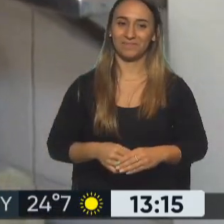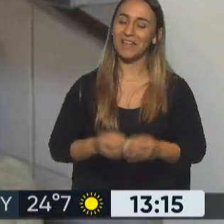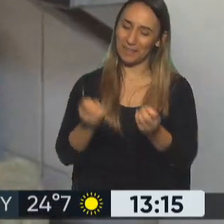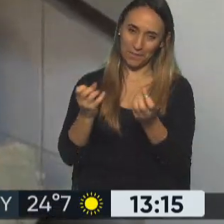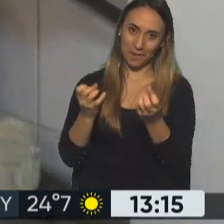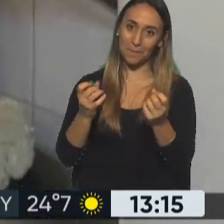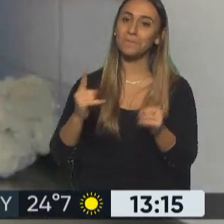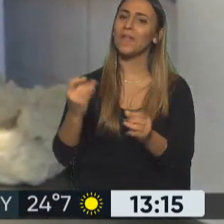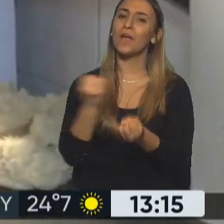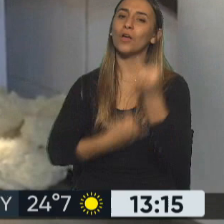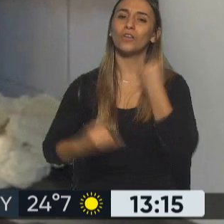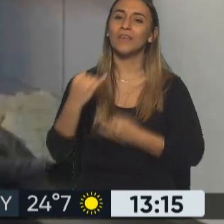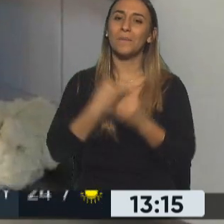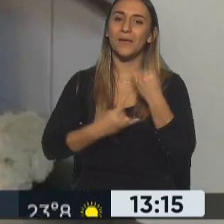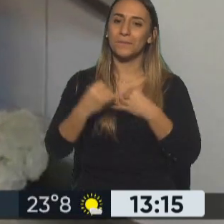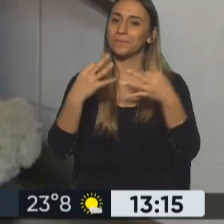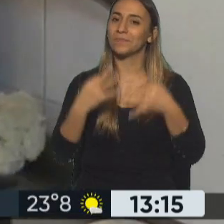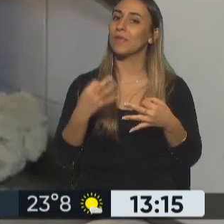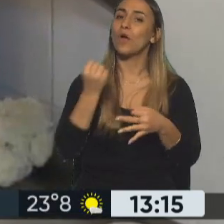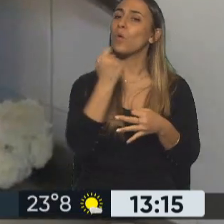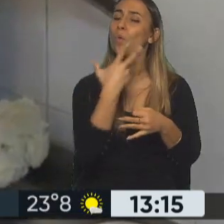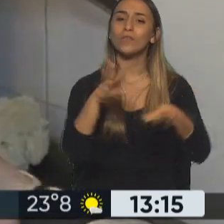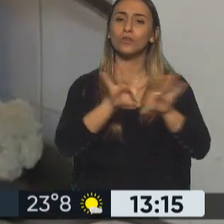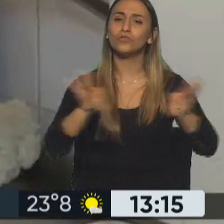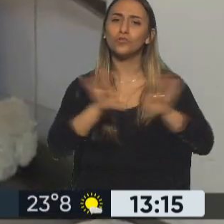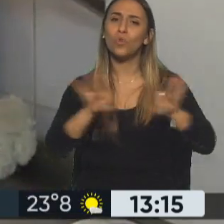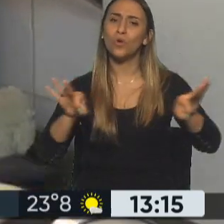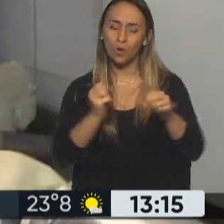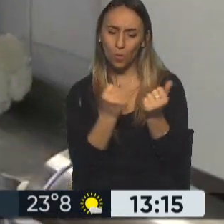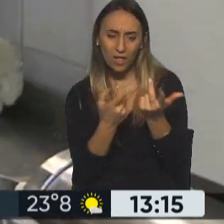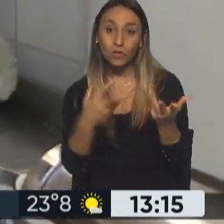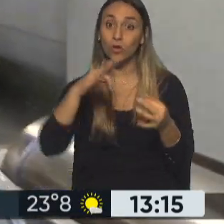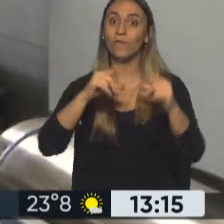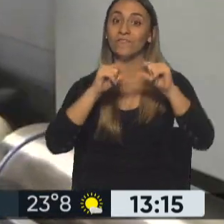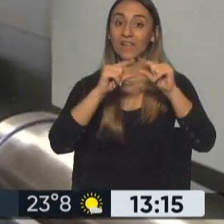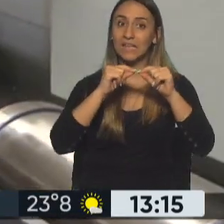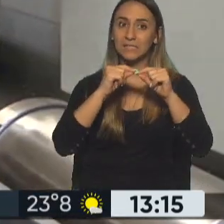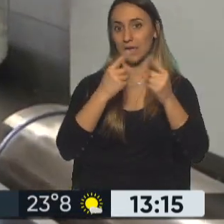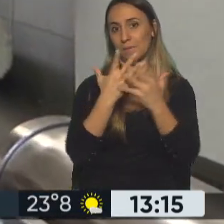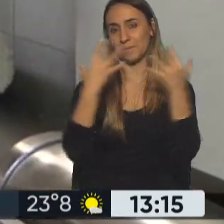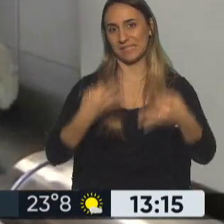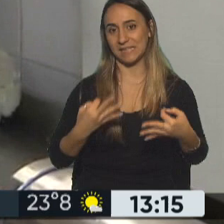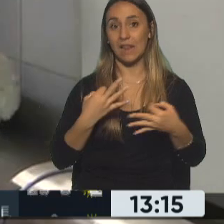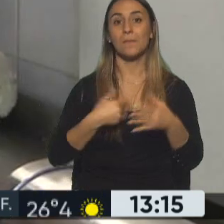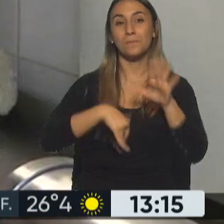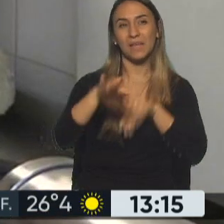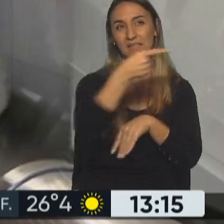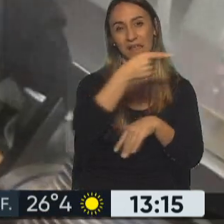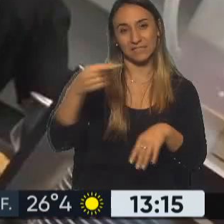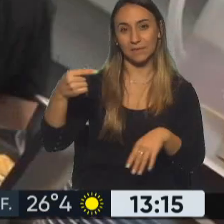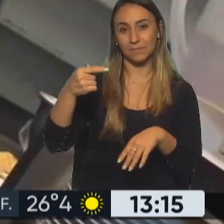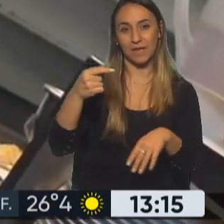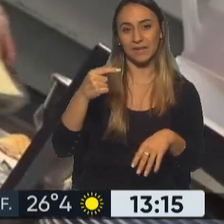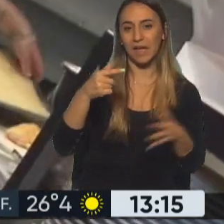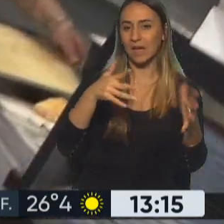contanos Cuántos churros se hacen y hoy qué fiesta patria Qué cantidad mayormente día de semana Estamos